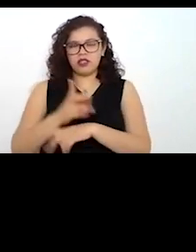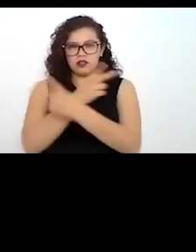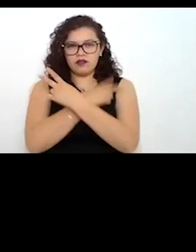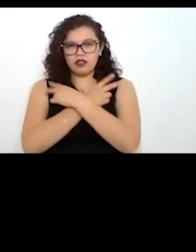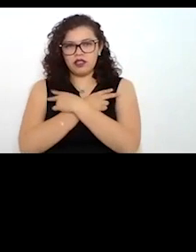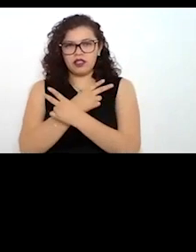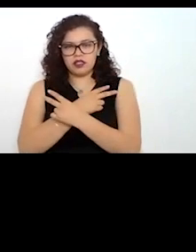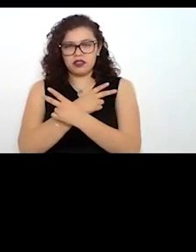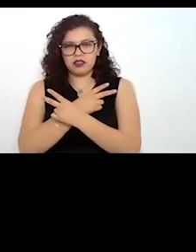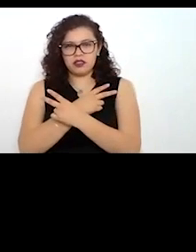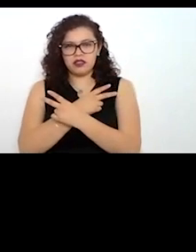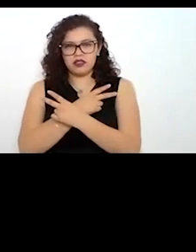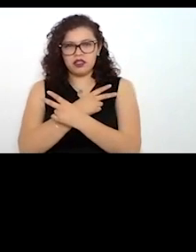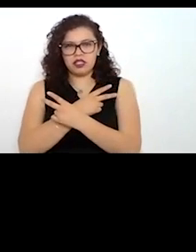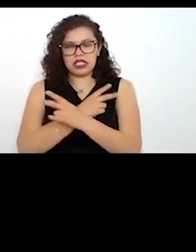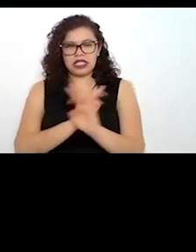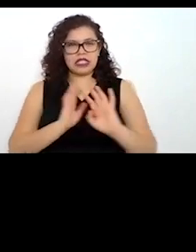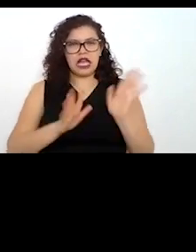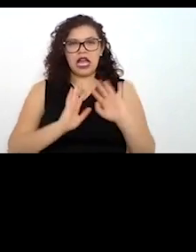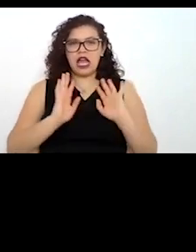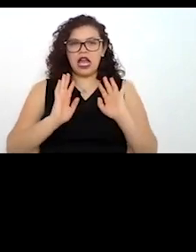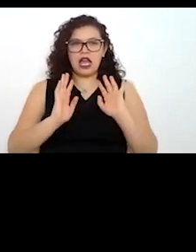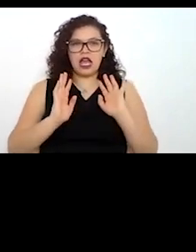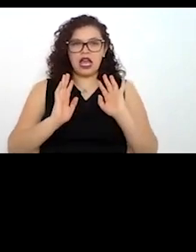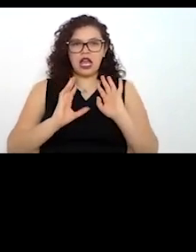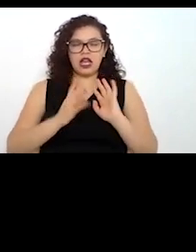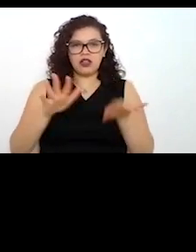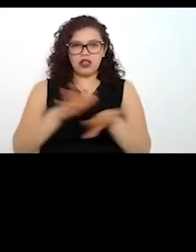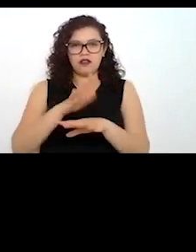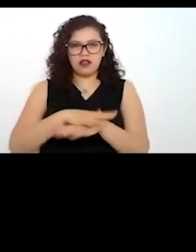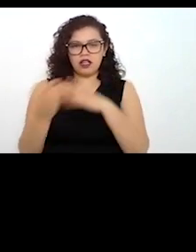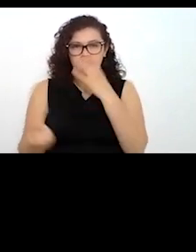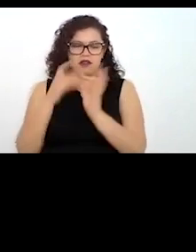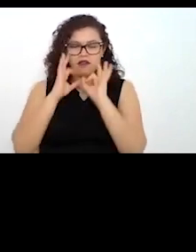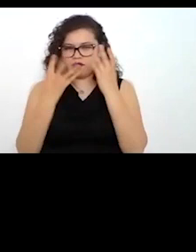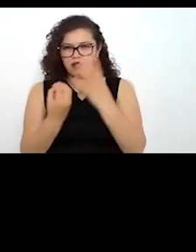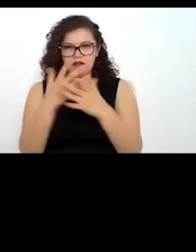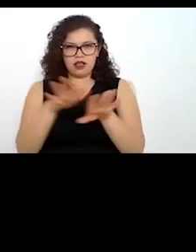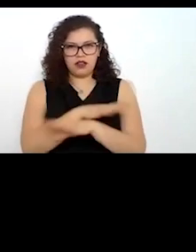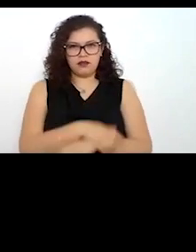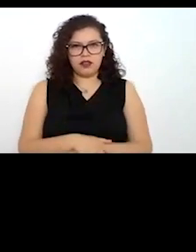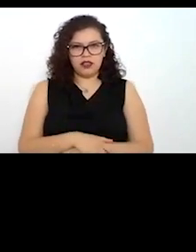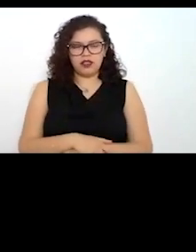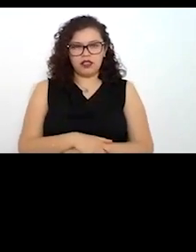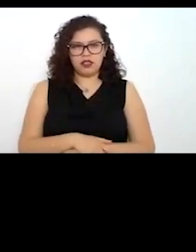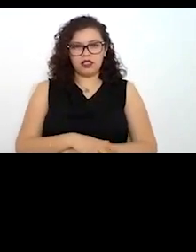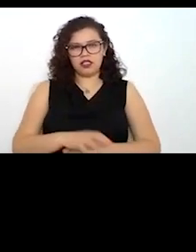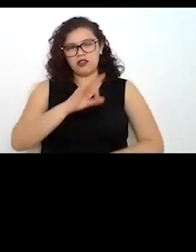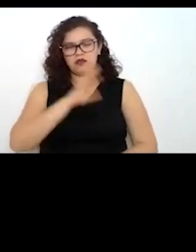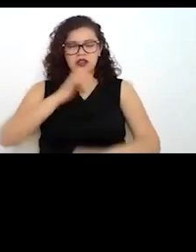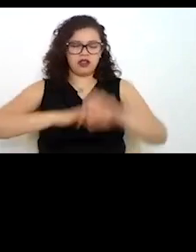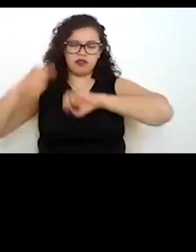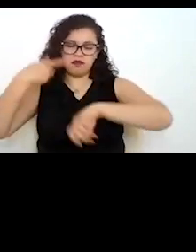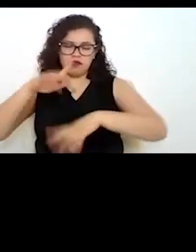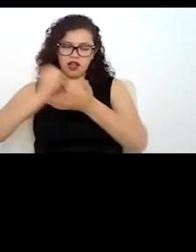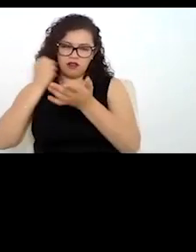estabas computando, pues ahora te los actualizo a la nueva tabla. Eso puede ser la potestad de la empresa, mas no es su obligación,